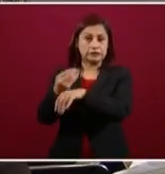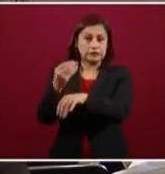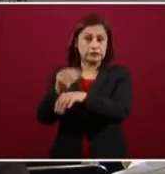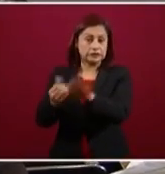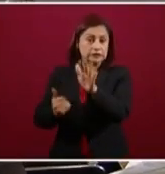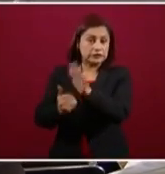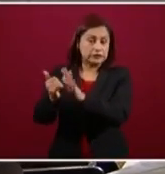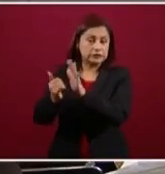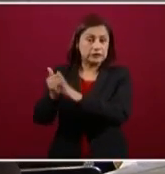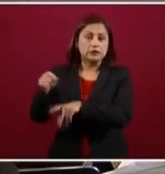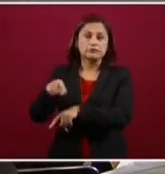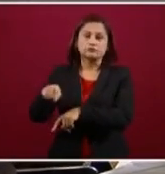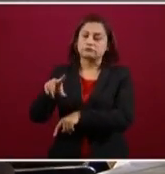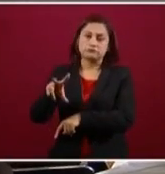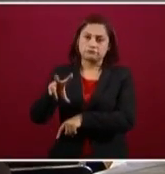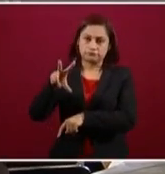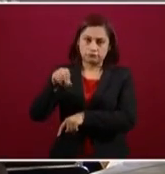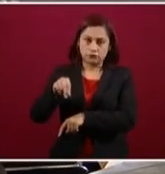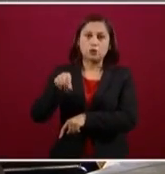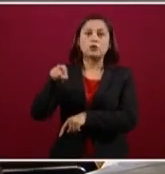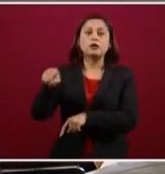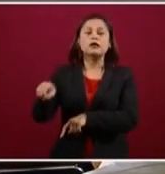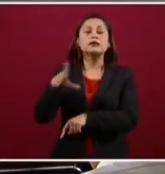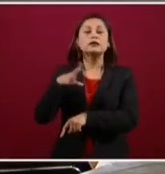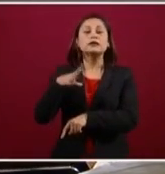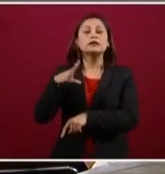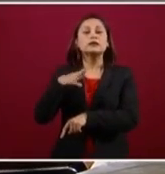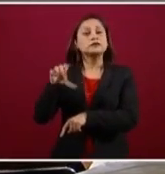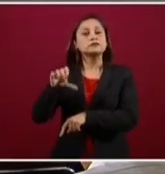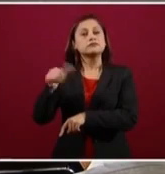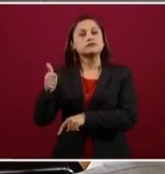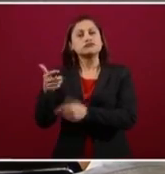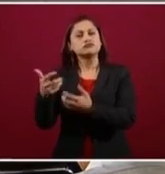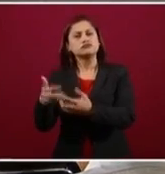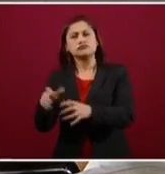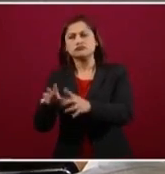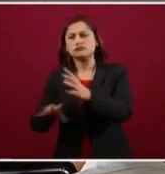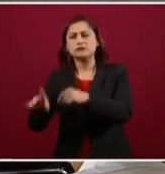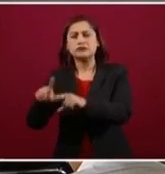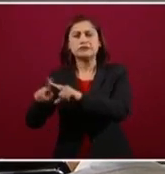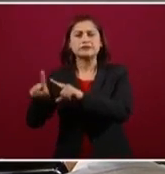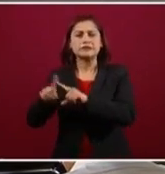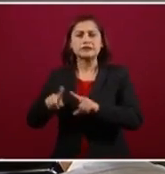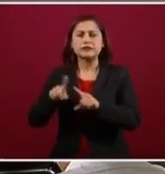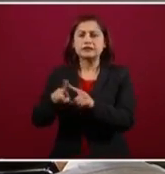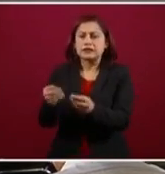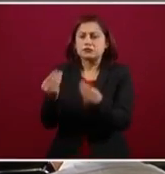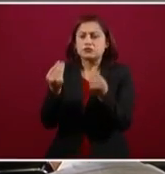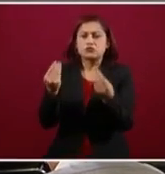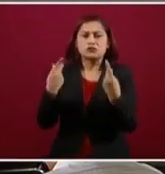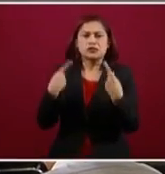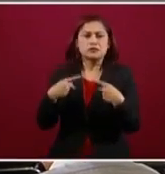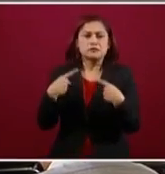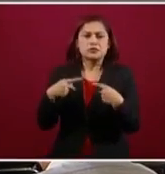revolvedoras y mucho empleo, uso intensivo de mano de obra.